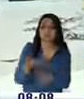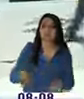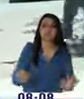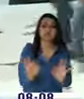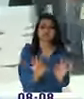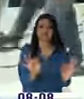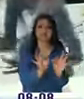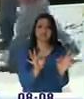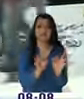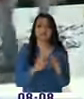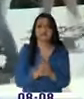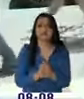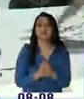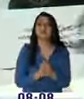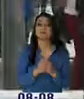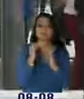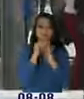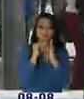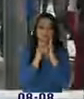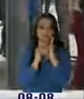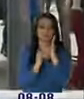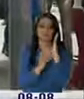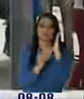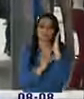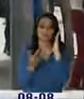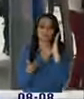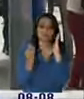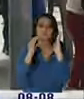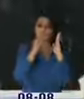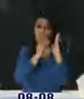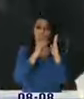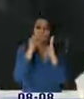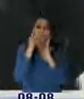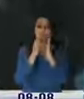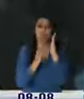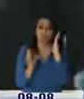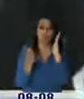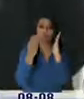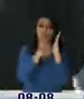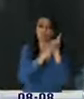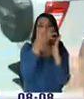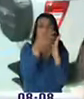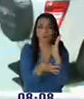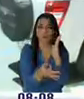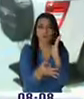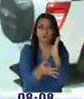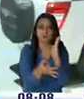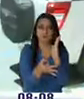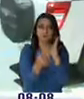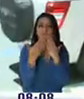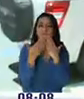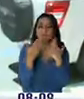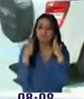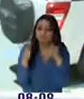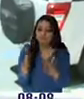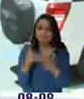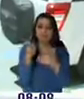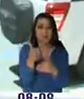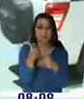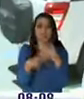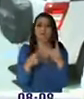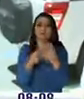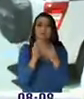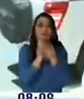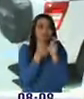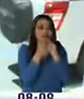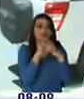señala que los principales ítems establecidos para la entrega de las compensaciones no se han cumplido. Es el buen trato al usuario, es la